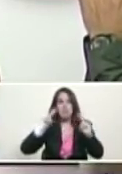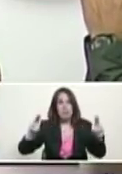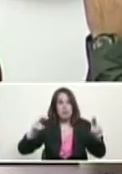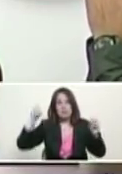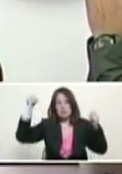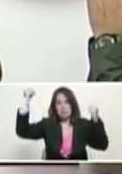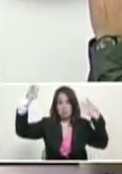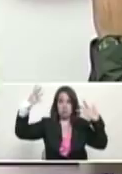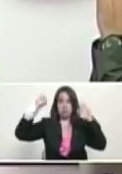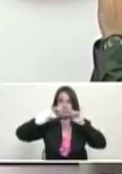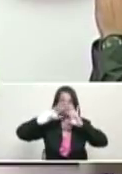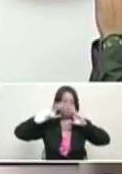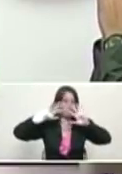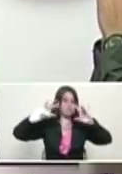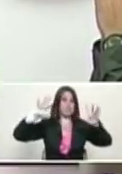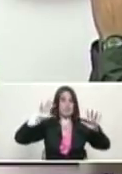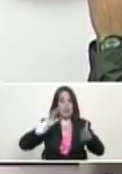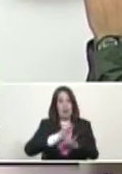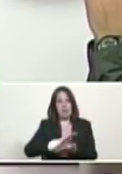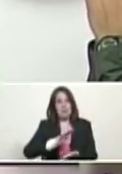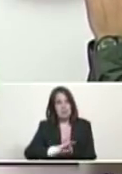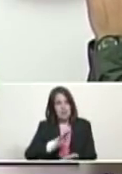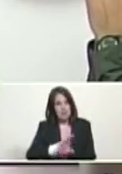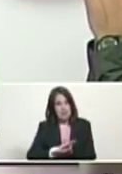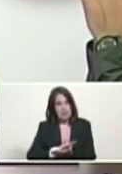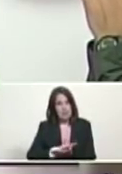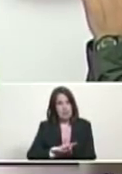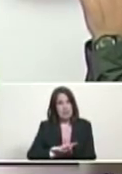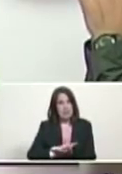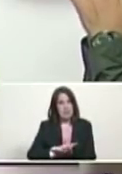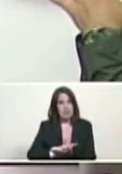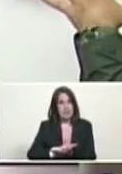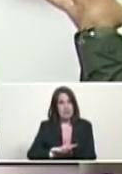brillando. Y la tranquilidad